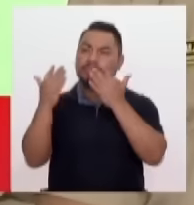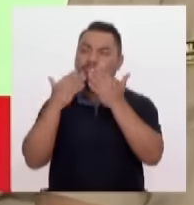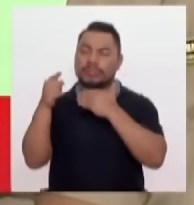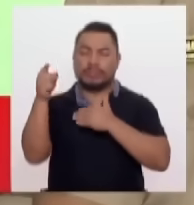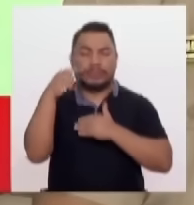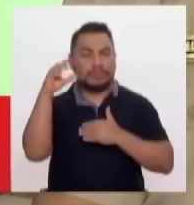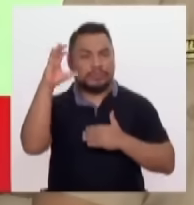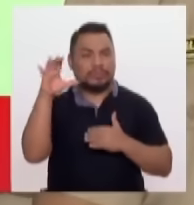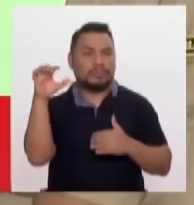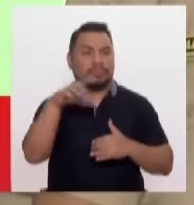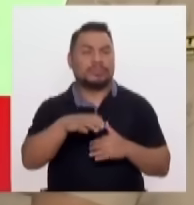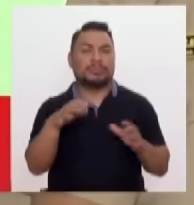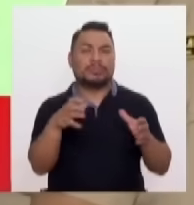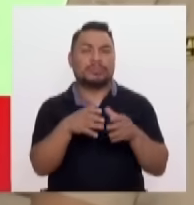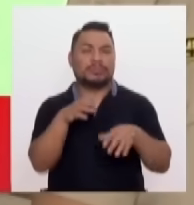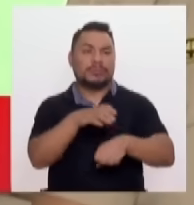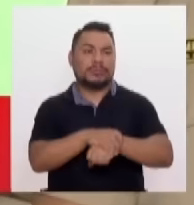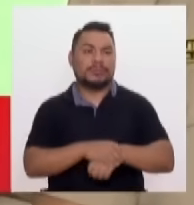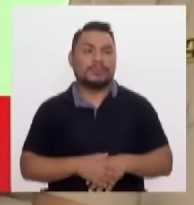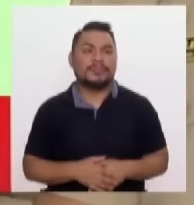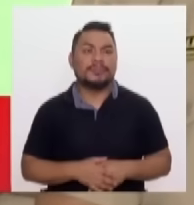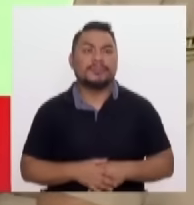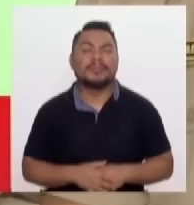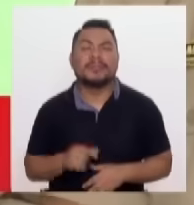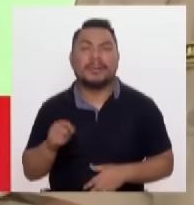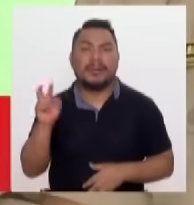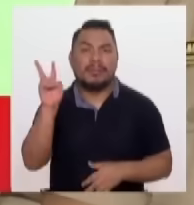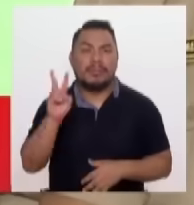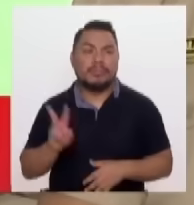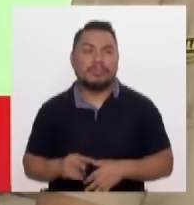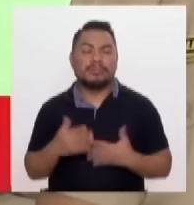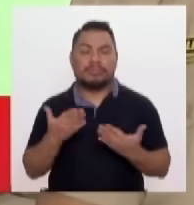en nuestro país de vecino de Venezuela.